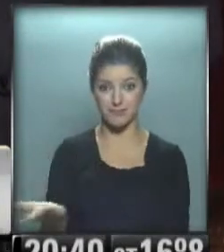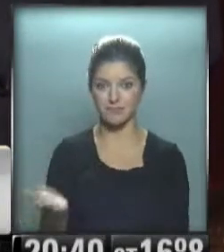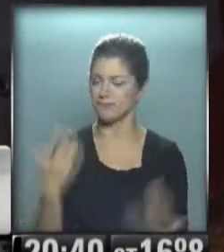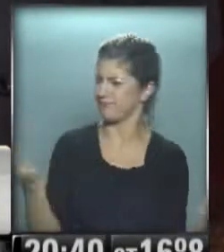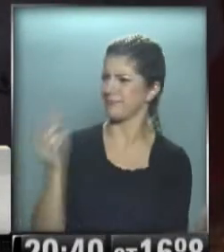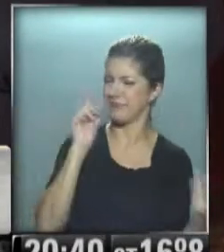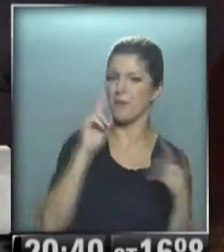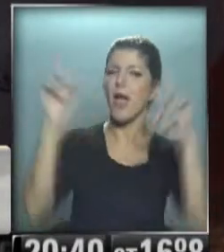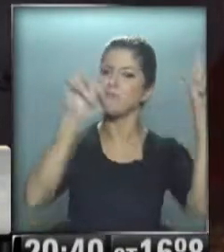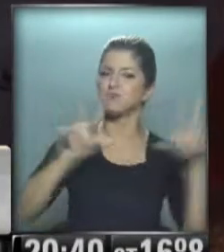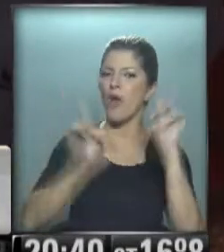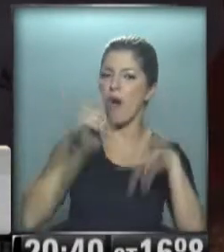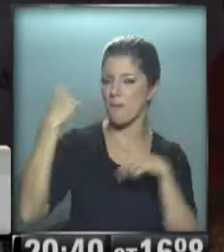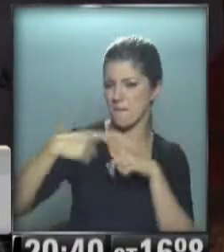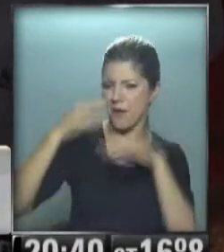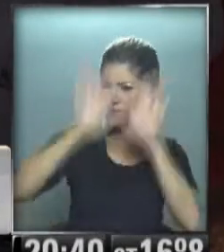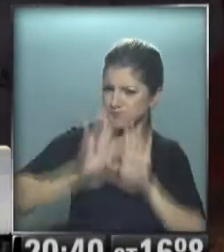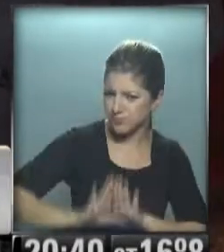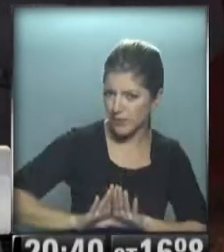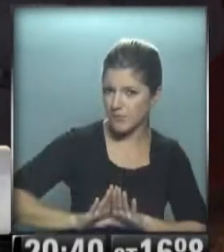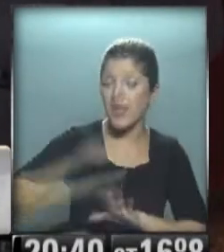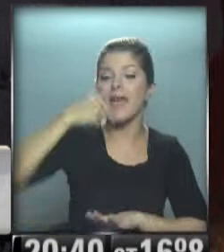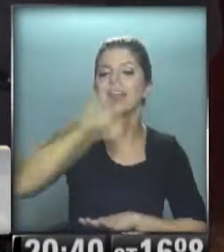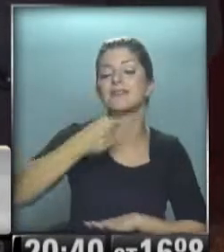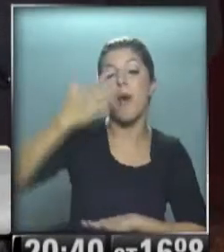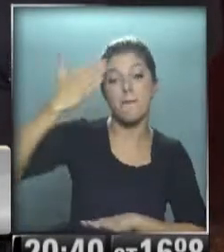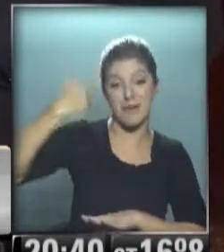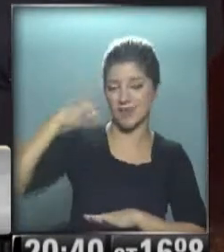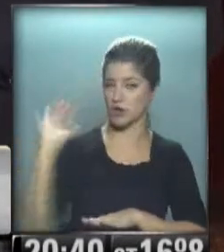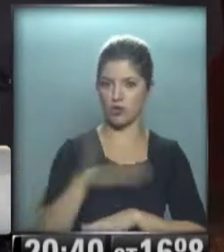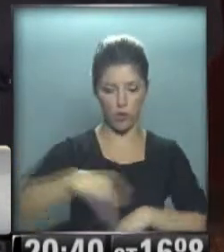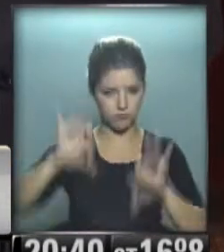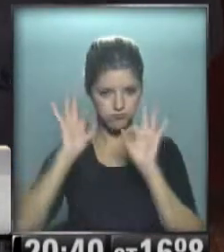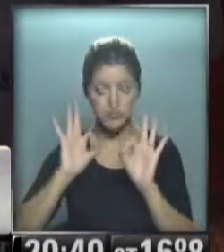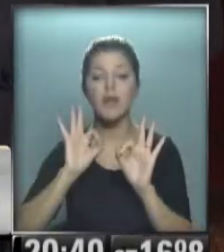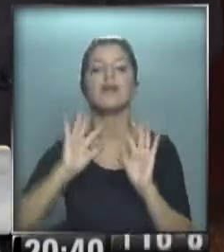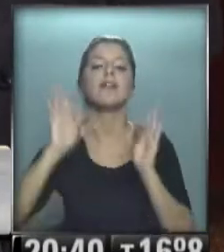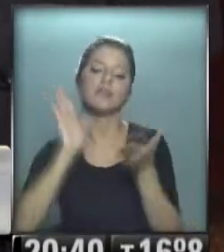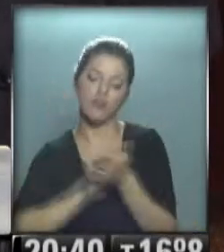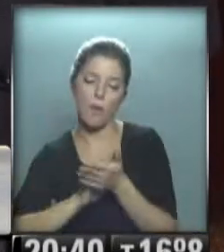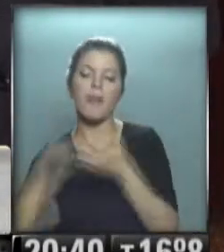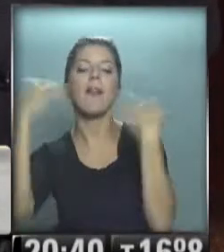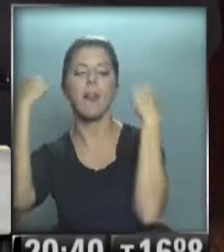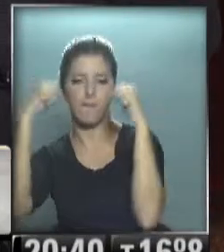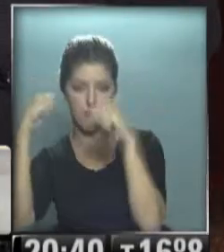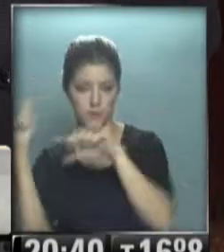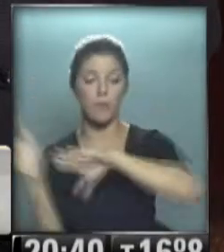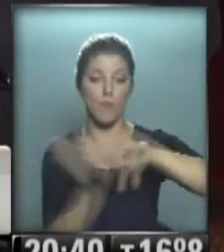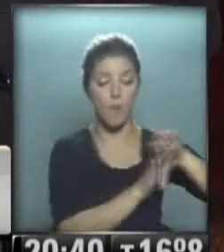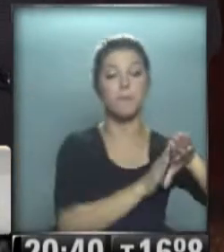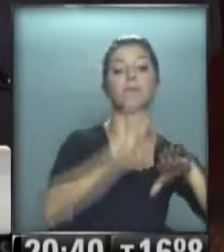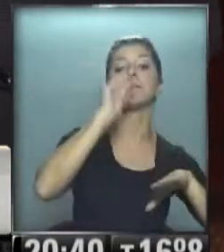imágenes de los preparativos durante esta semana, ultimaron todos estos detalles. En materia deportiva, bueno, Brasil y Croacia no van a